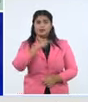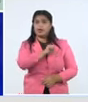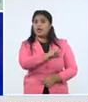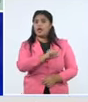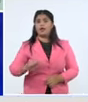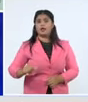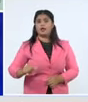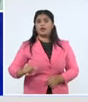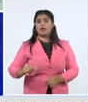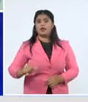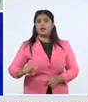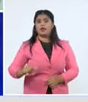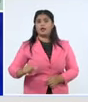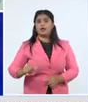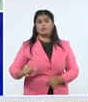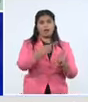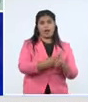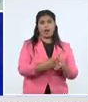2, Guanajay,